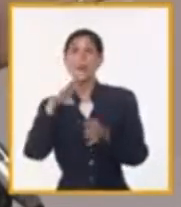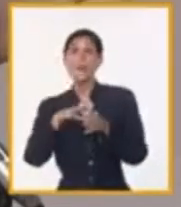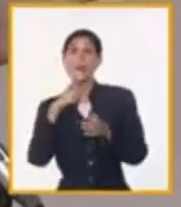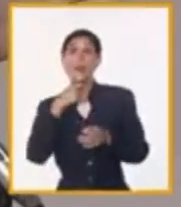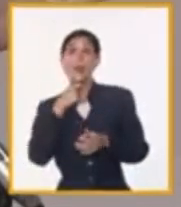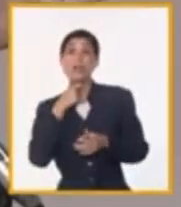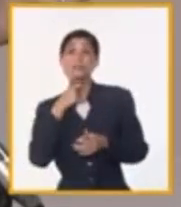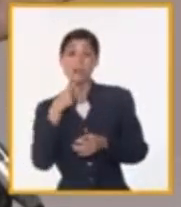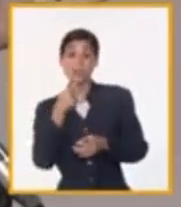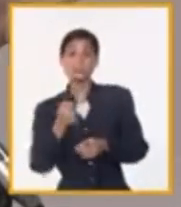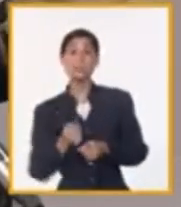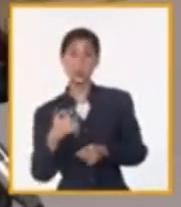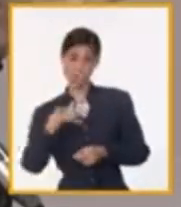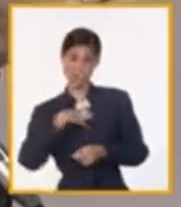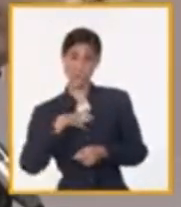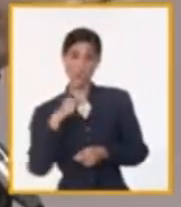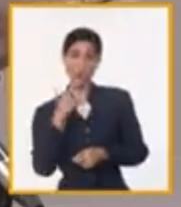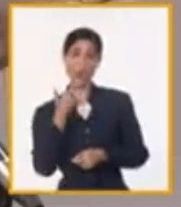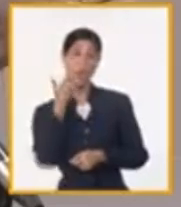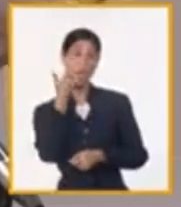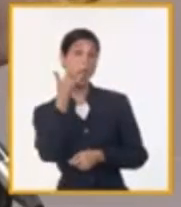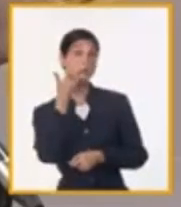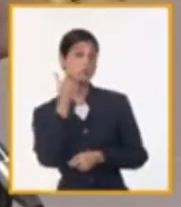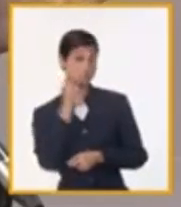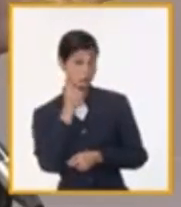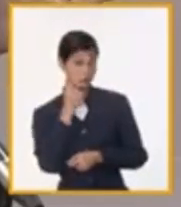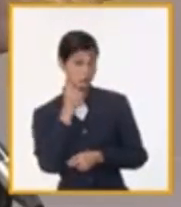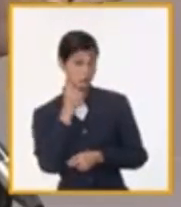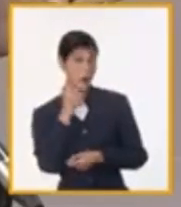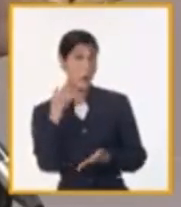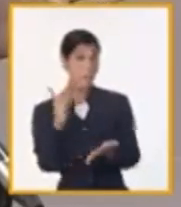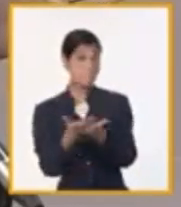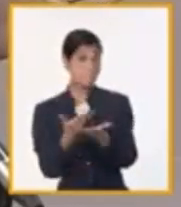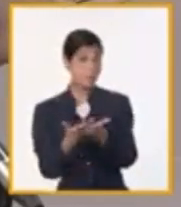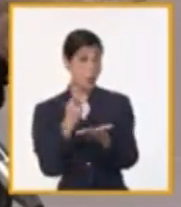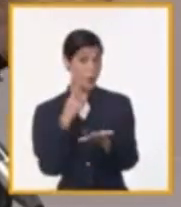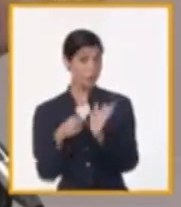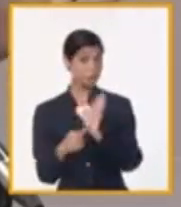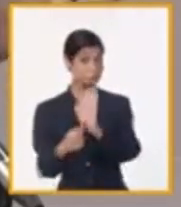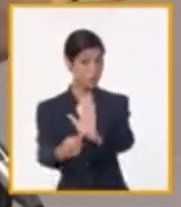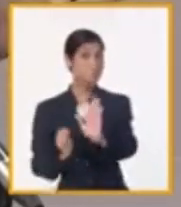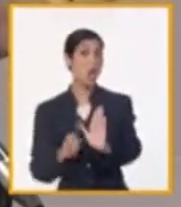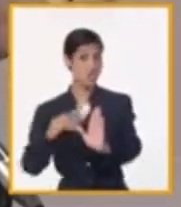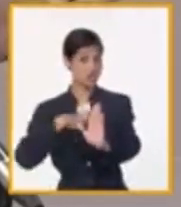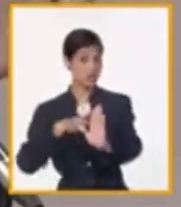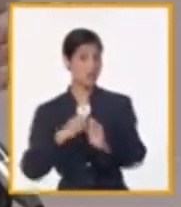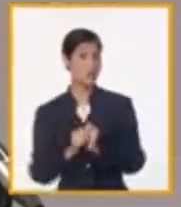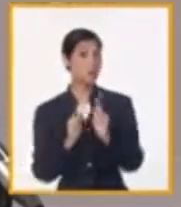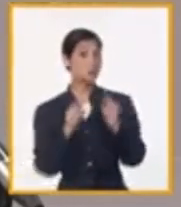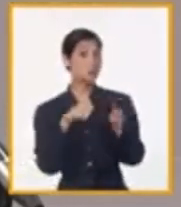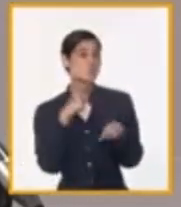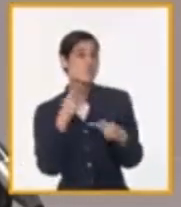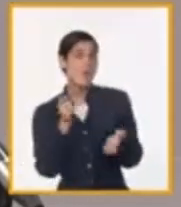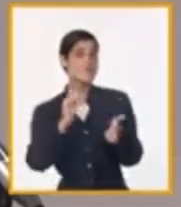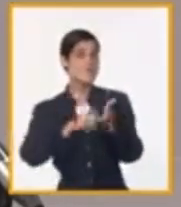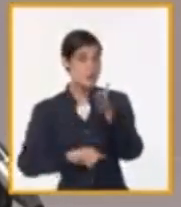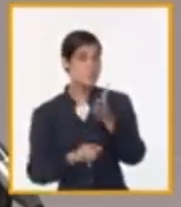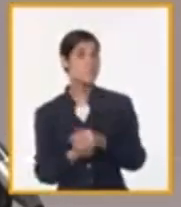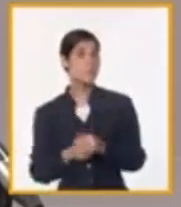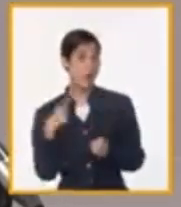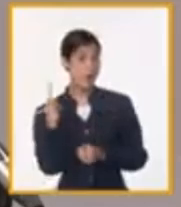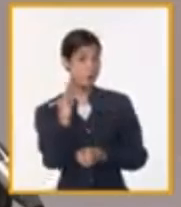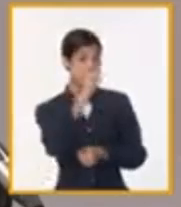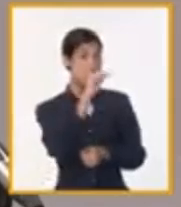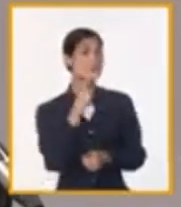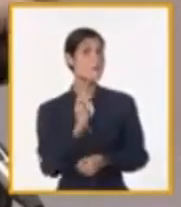también los audios que demuestran que tú fuiste la persona que quiso salir del país y que quiso firmar esta carta antes de irse Yo